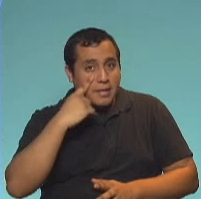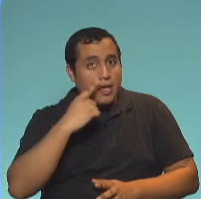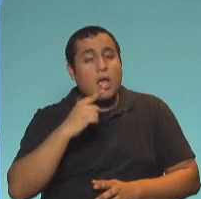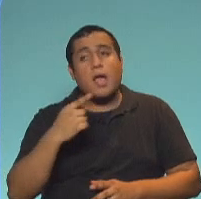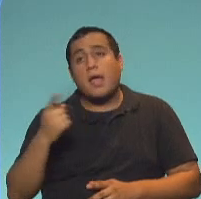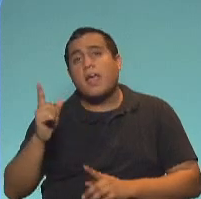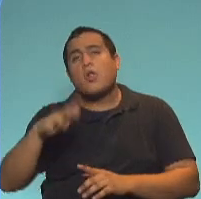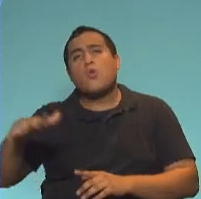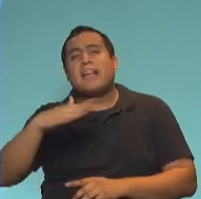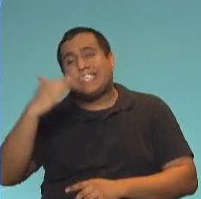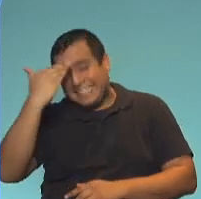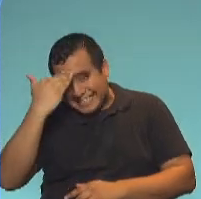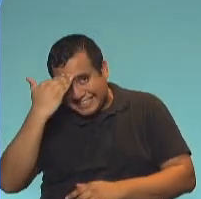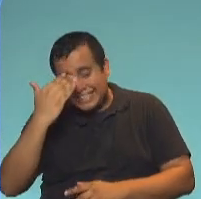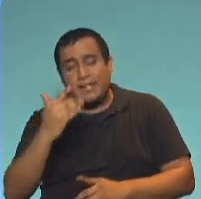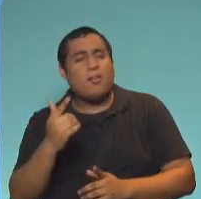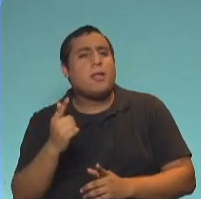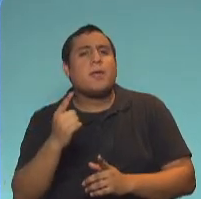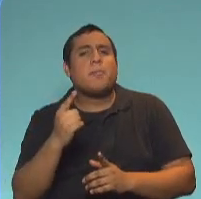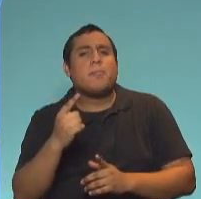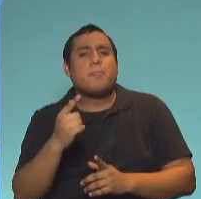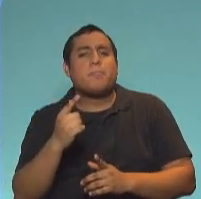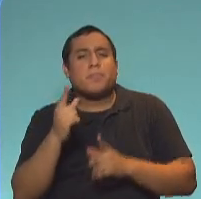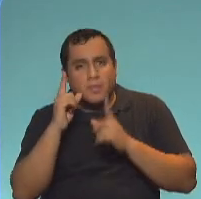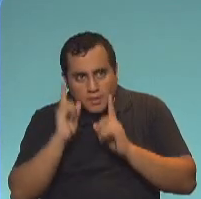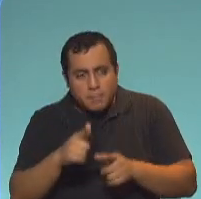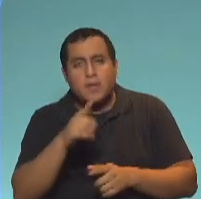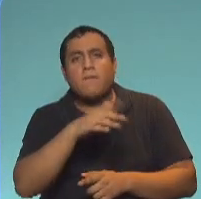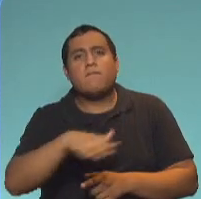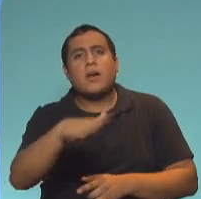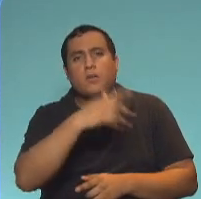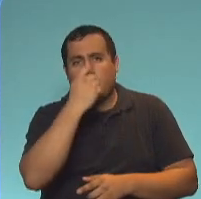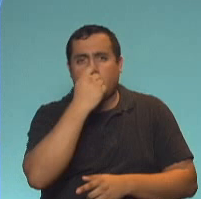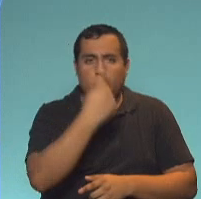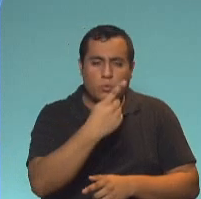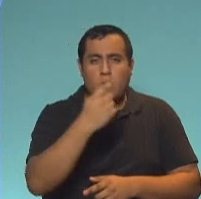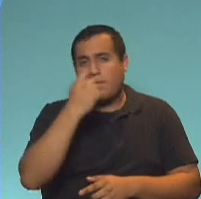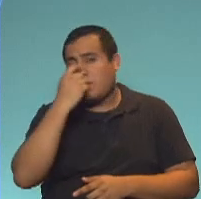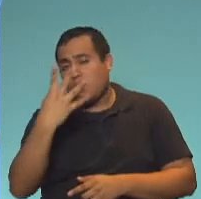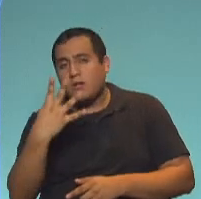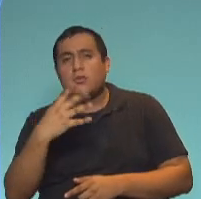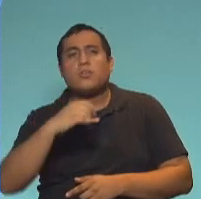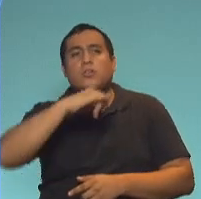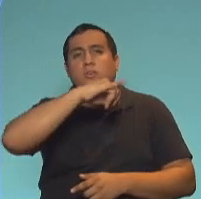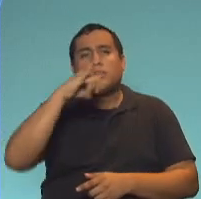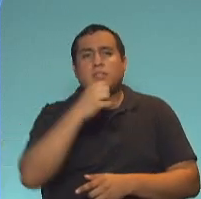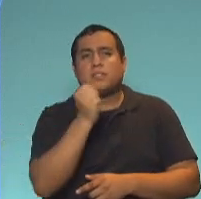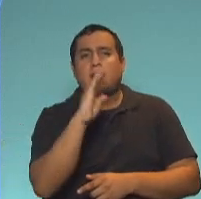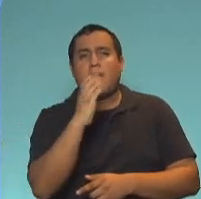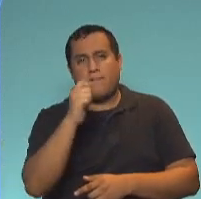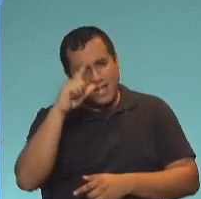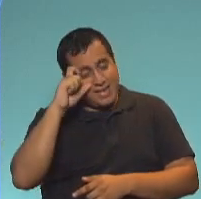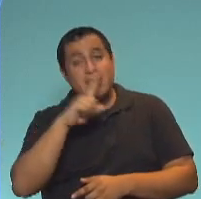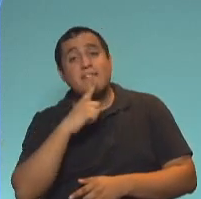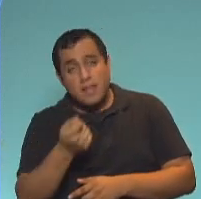15 en el día de perdón también empezó el barrio 21 24 y zabaleta y en el día de hoy se